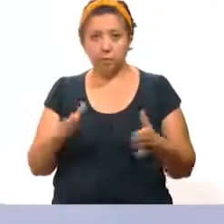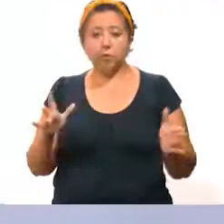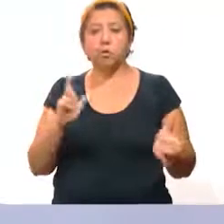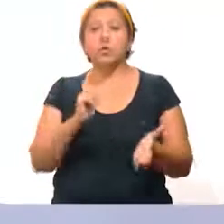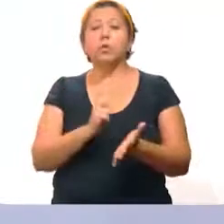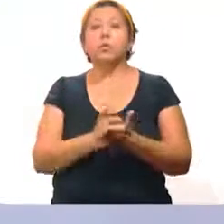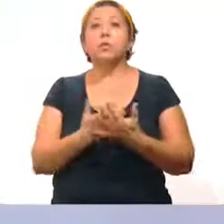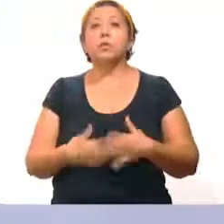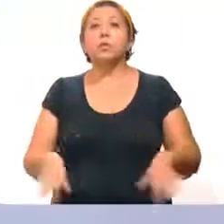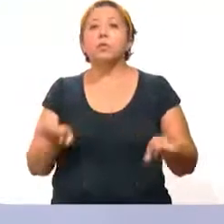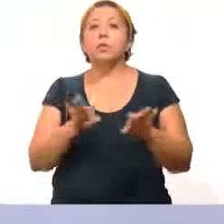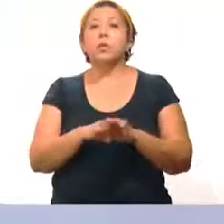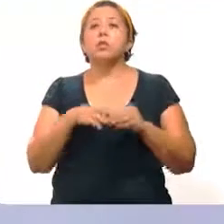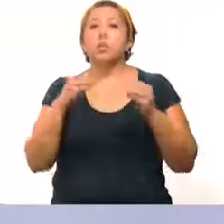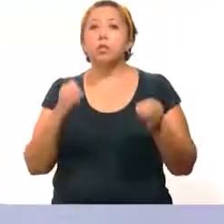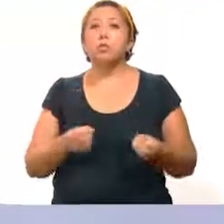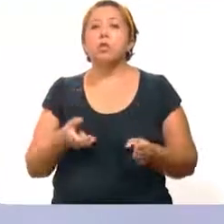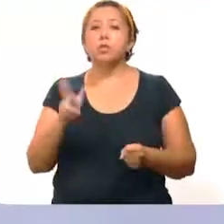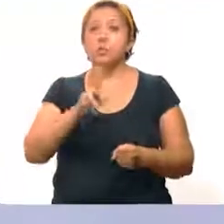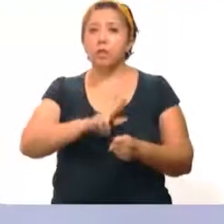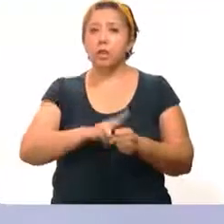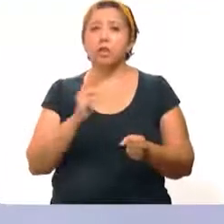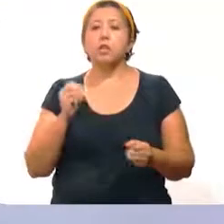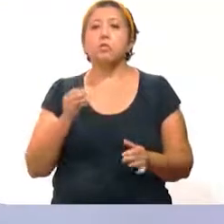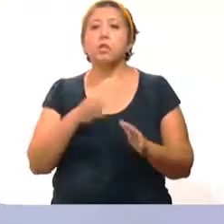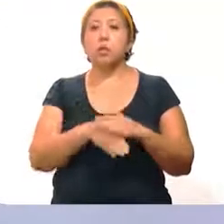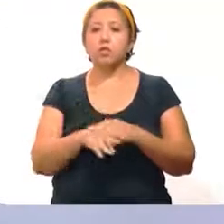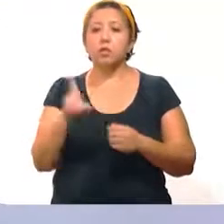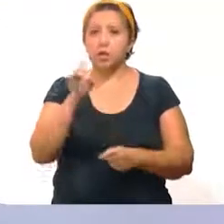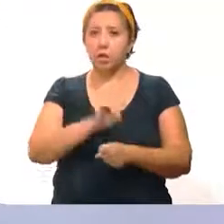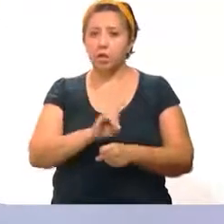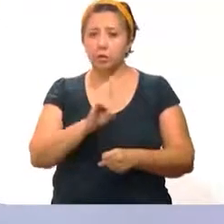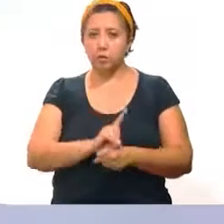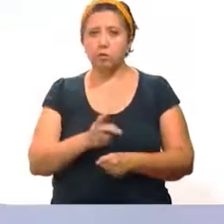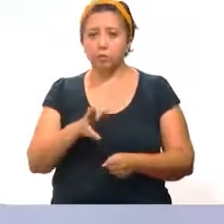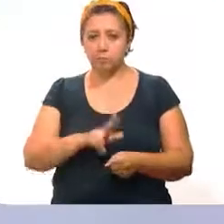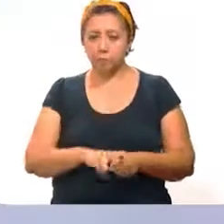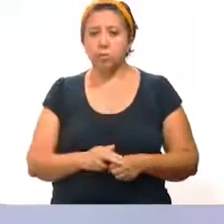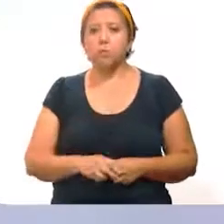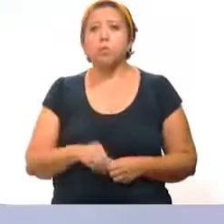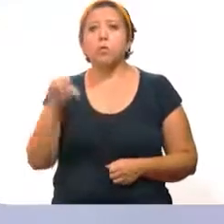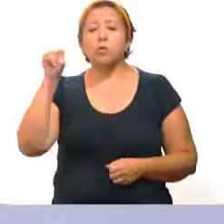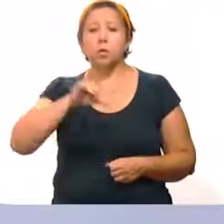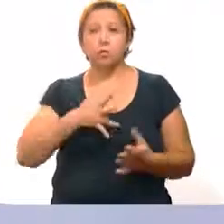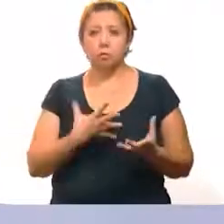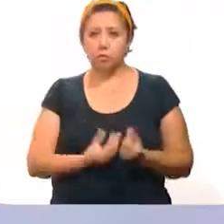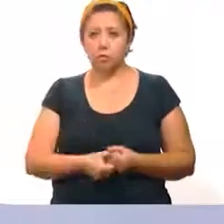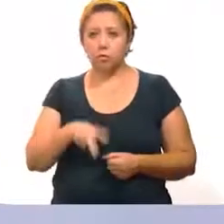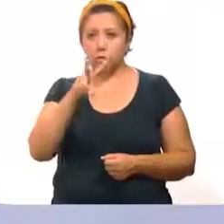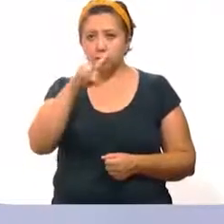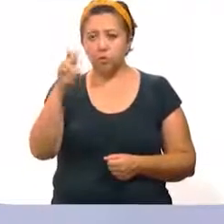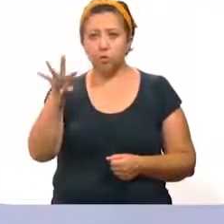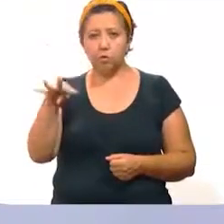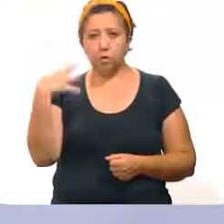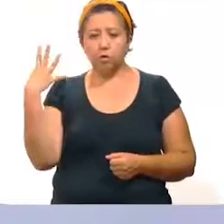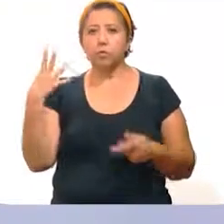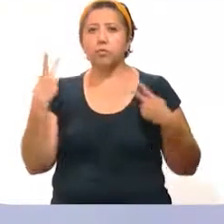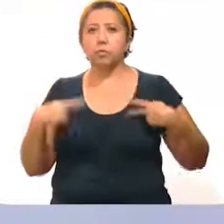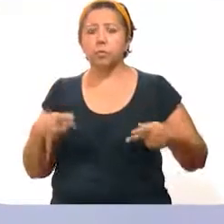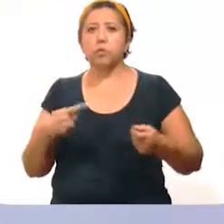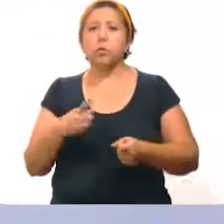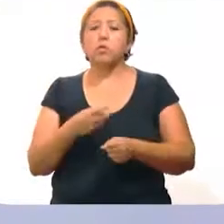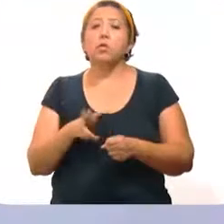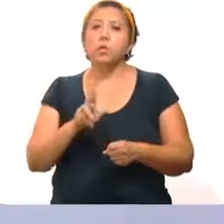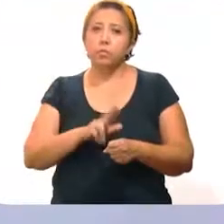reapertura económica los datos más importantes son la ocupación hospitalaria y los ingresos diarios. El día de hoy tenemos 214 pacientes